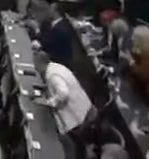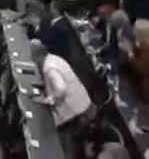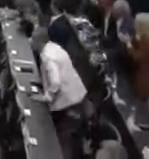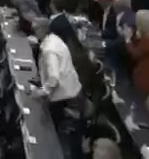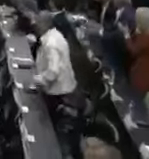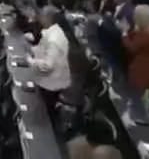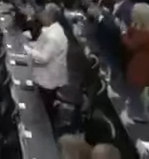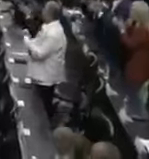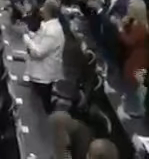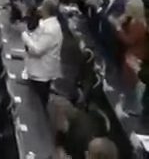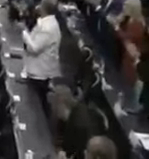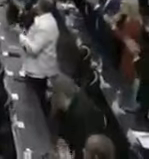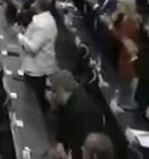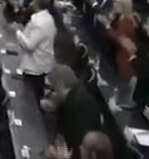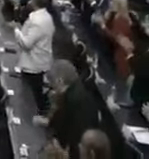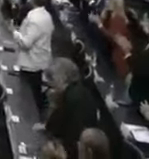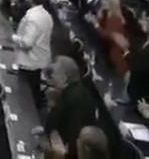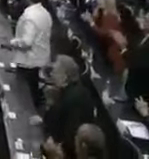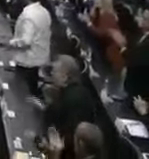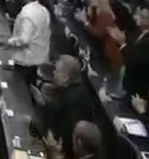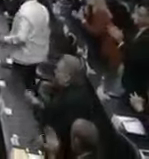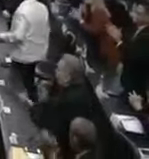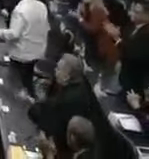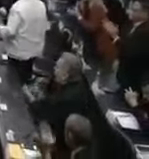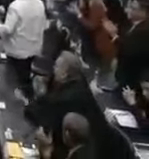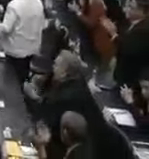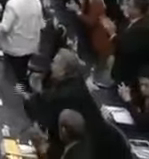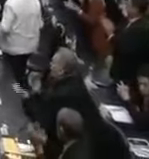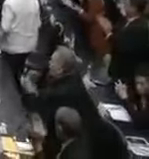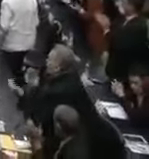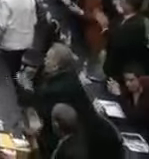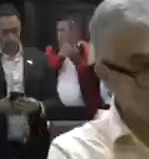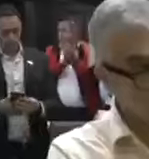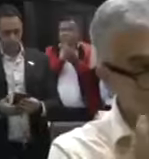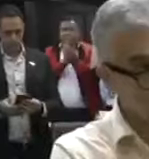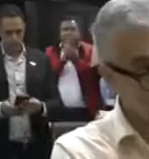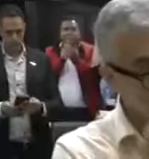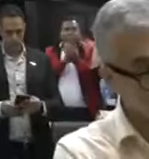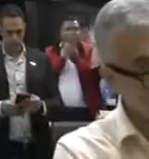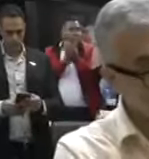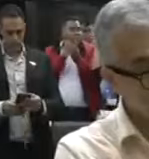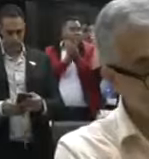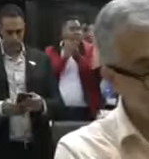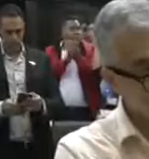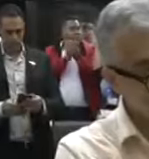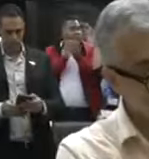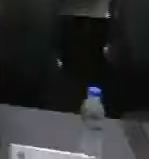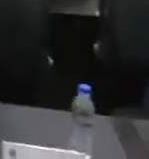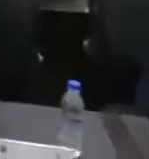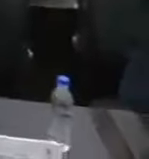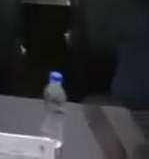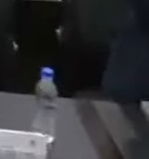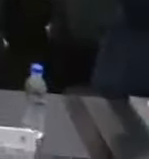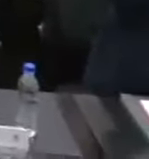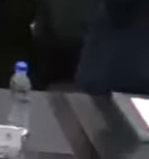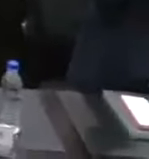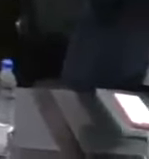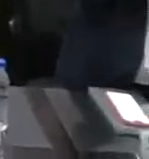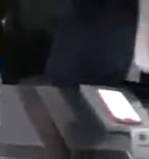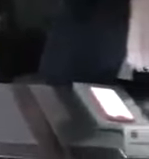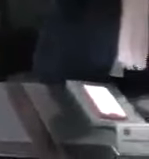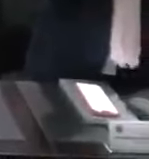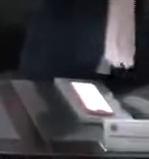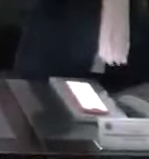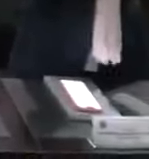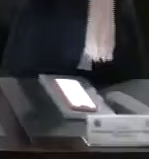y Desarrollo Integral de las Personas con Discapacidad. Se remite a la Sala Constitucional del Tribunal Supremo de